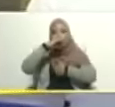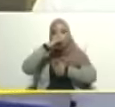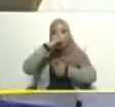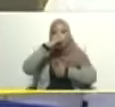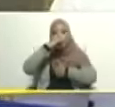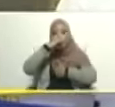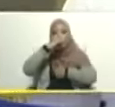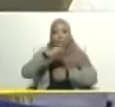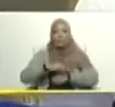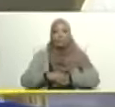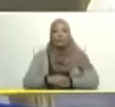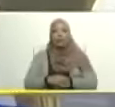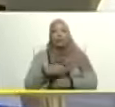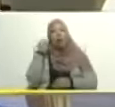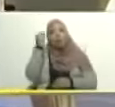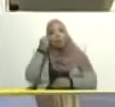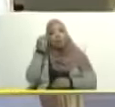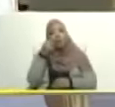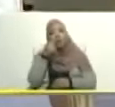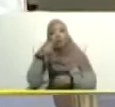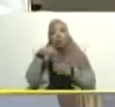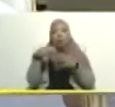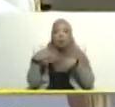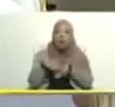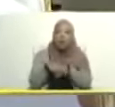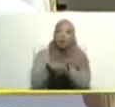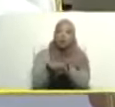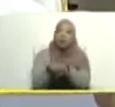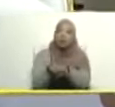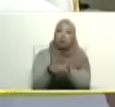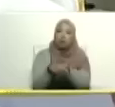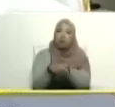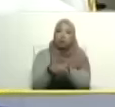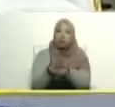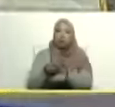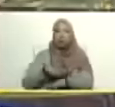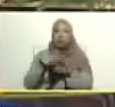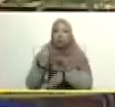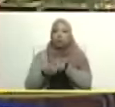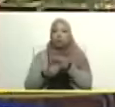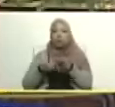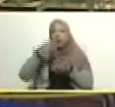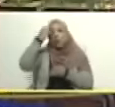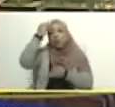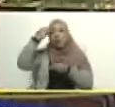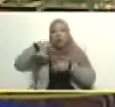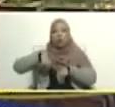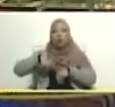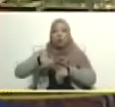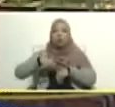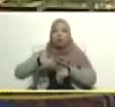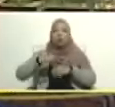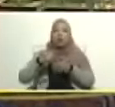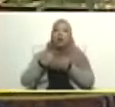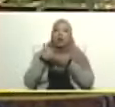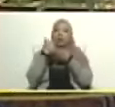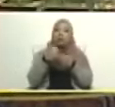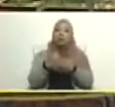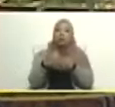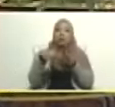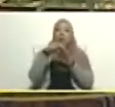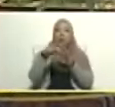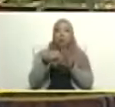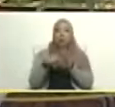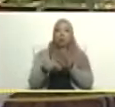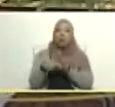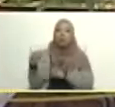cual creemos que la integración, que ponernos de acuerdo, nos ayuda a mitigar con